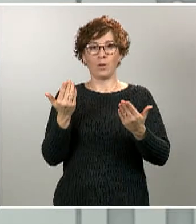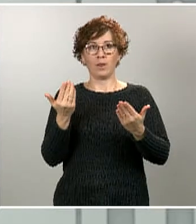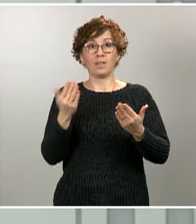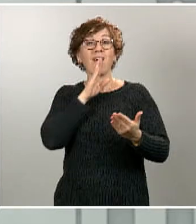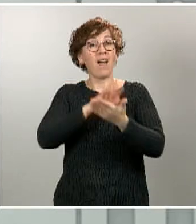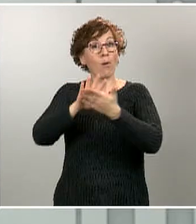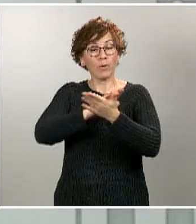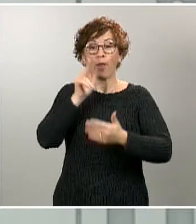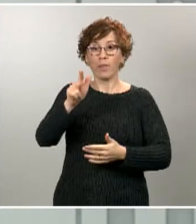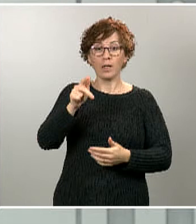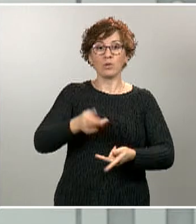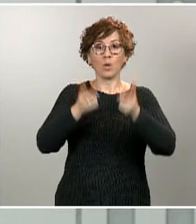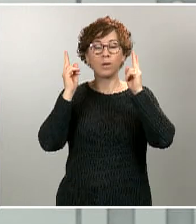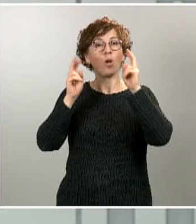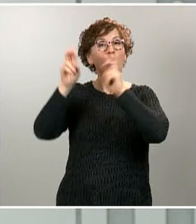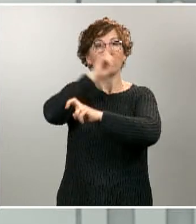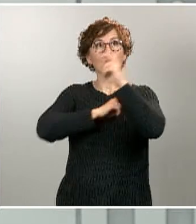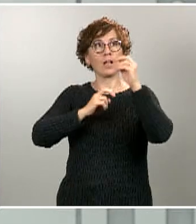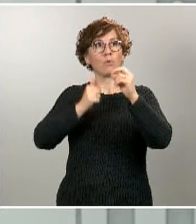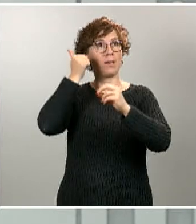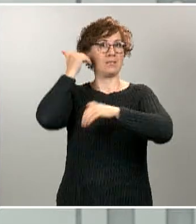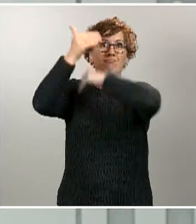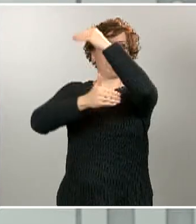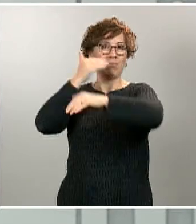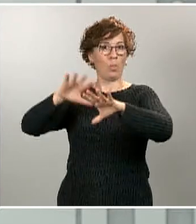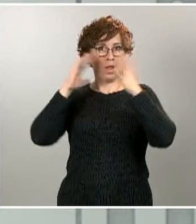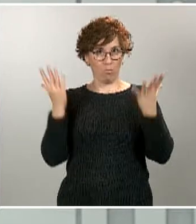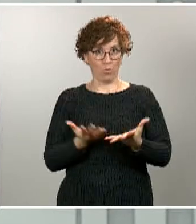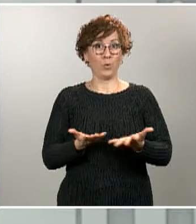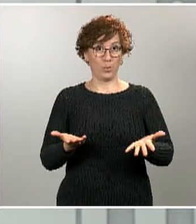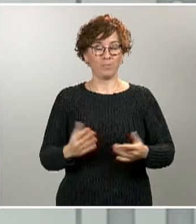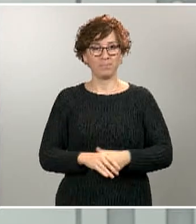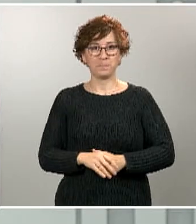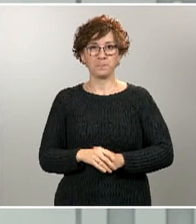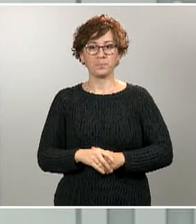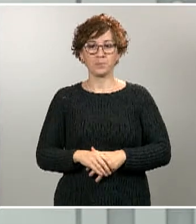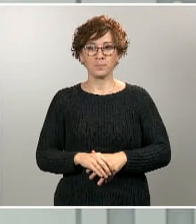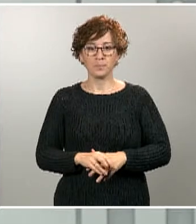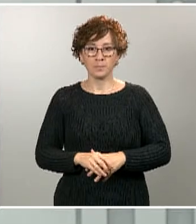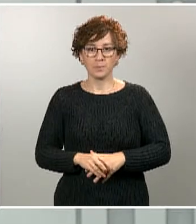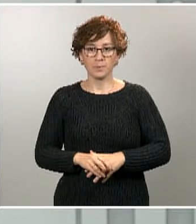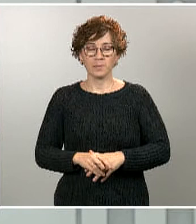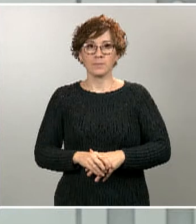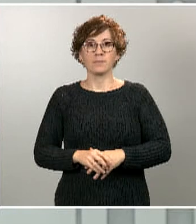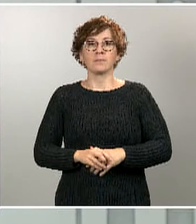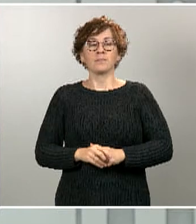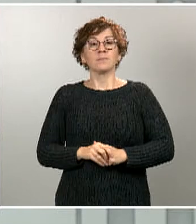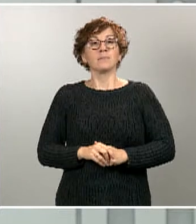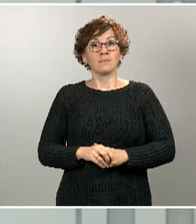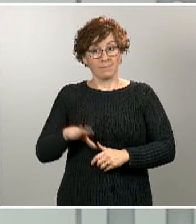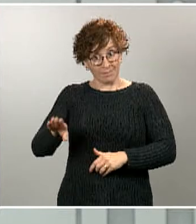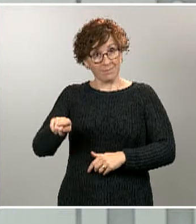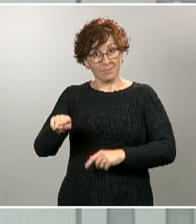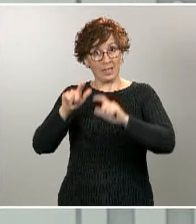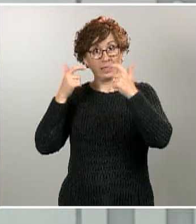más avanzados del mundo. En este sentido, le he comunicado que vamos a mantener una reunión con este sector, el